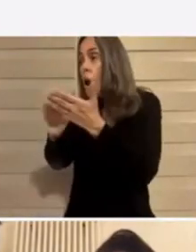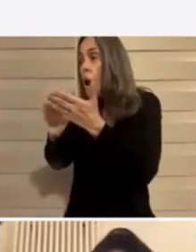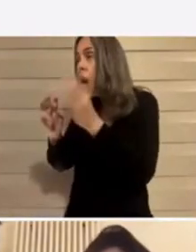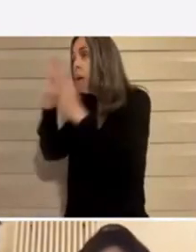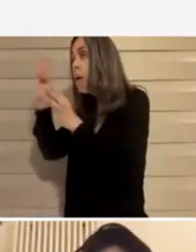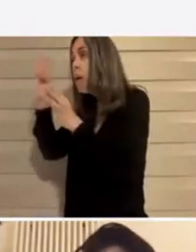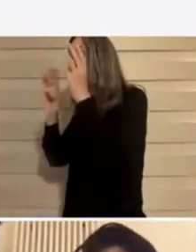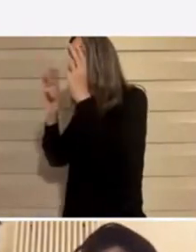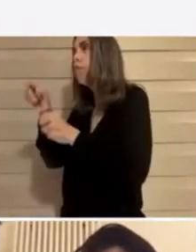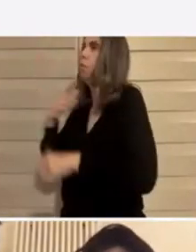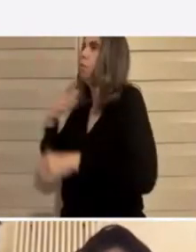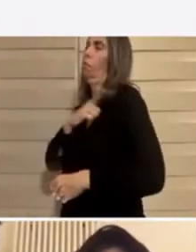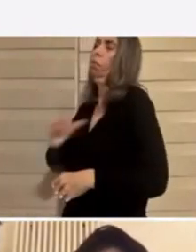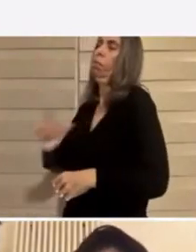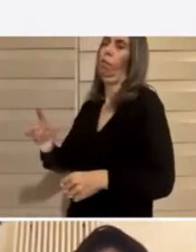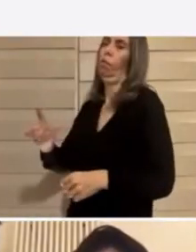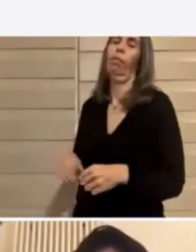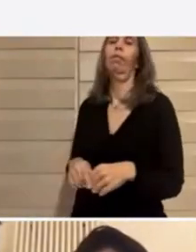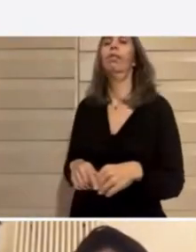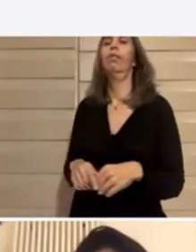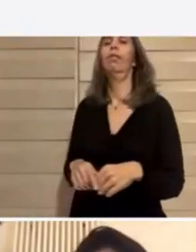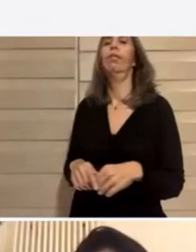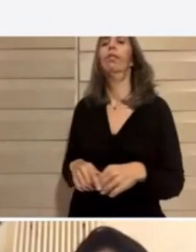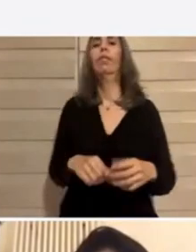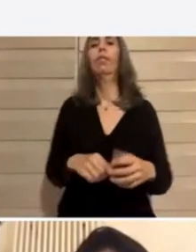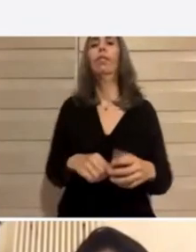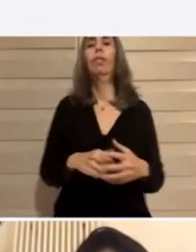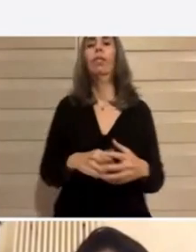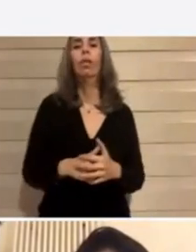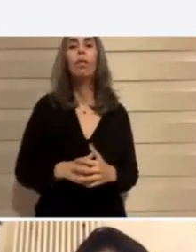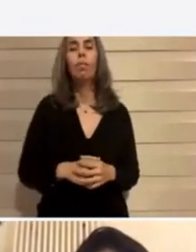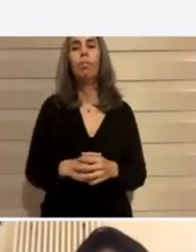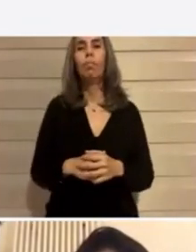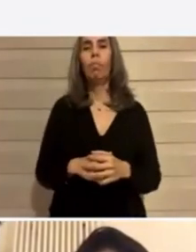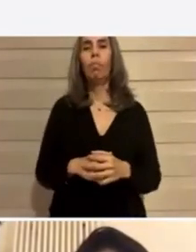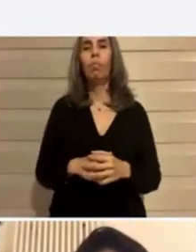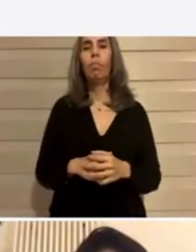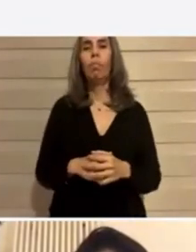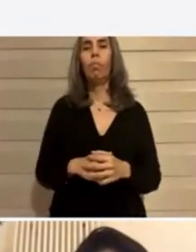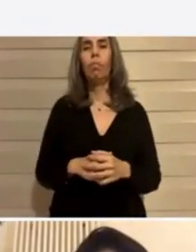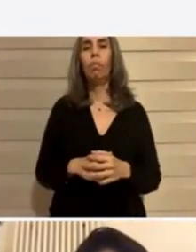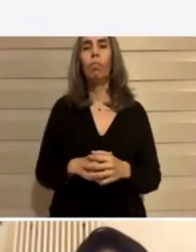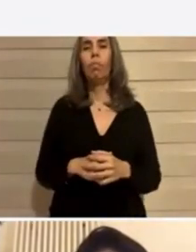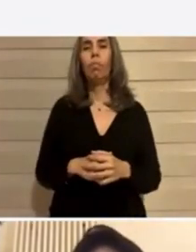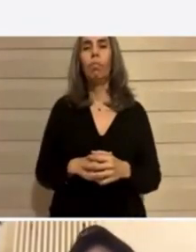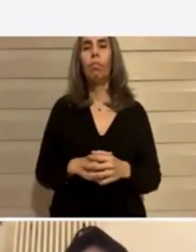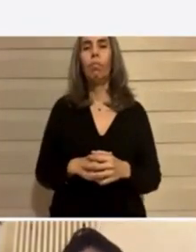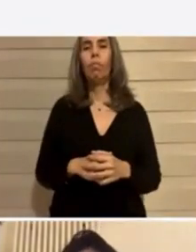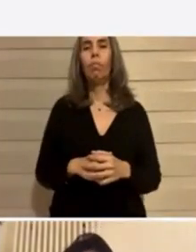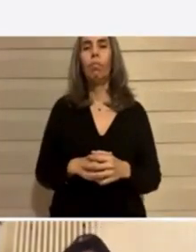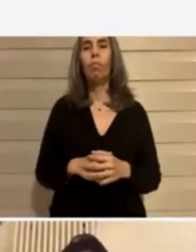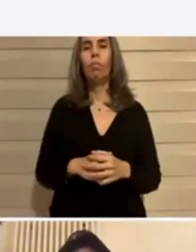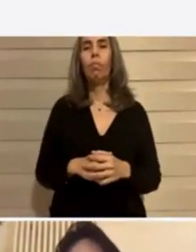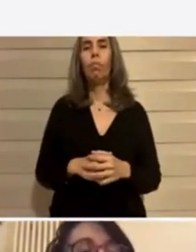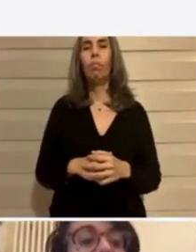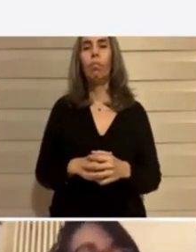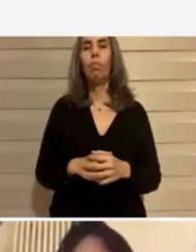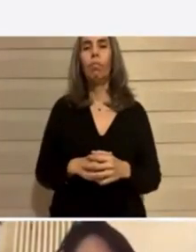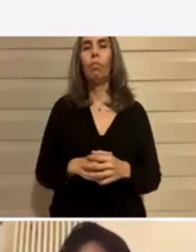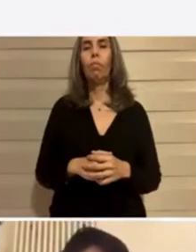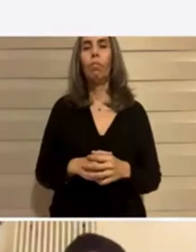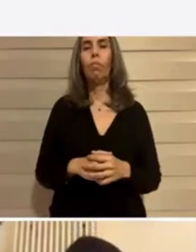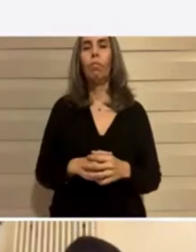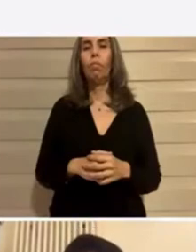museo, lo enfrenten, lo vean, lo traten de sentir, traten de indagar qué me estaba